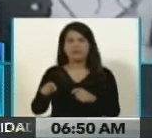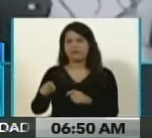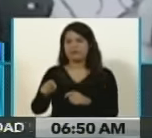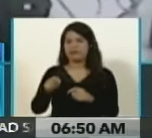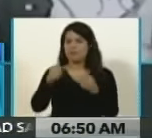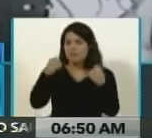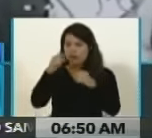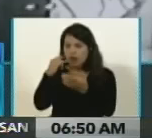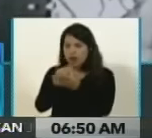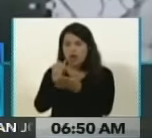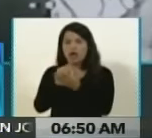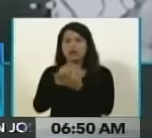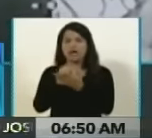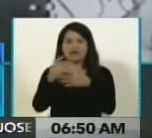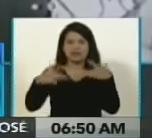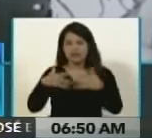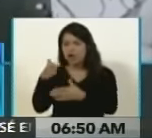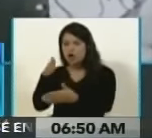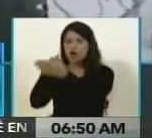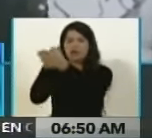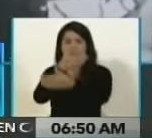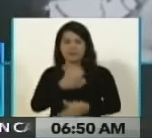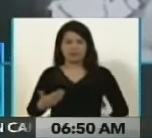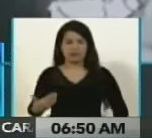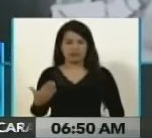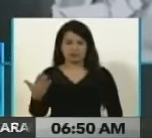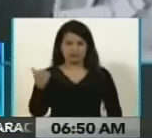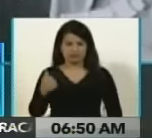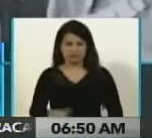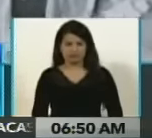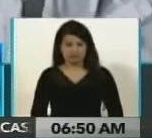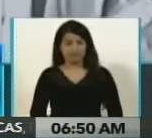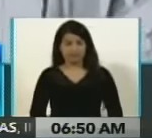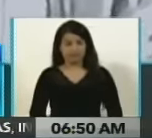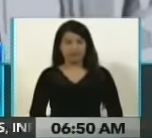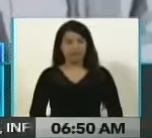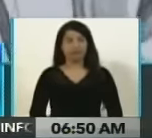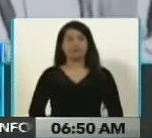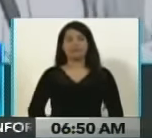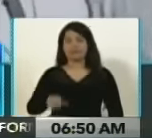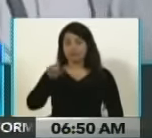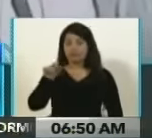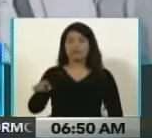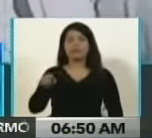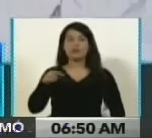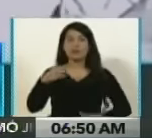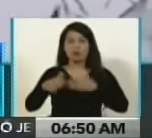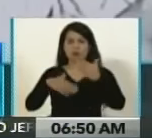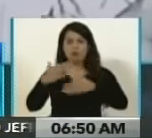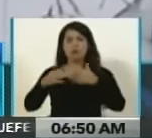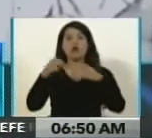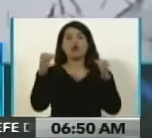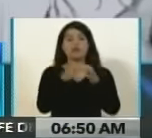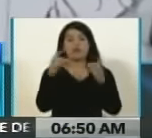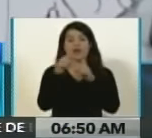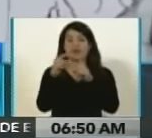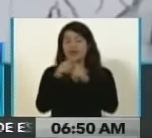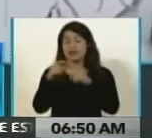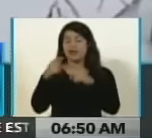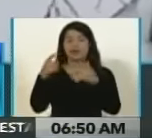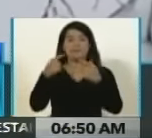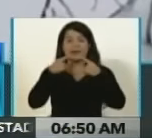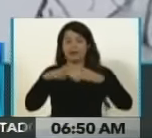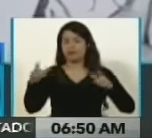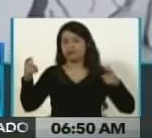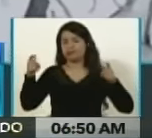ensayar actos de terror contra Pedro Jiménez, ¿no? Y en esa actividad él fue liquidando al Partido Acción Democrática. Y